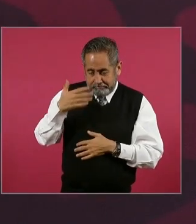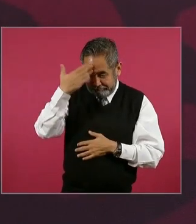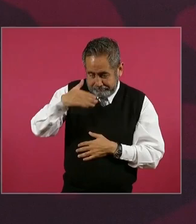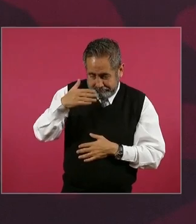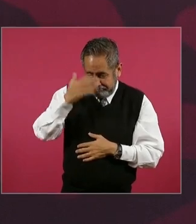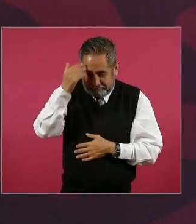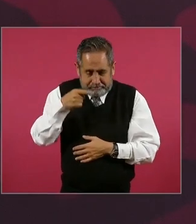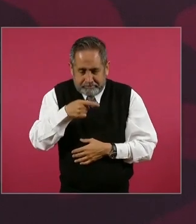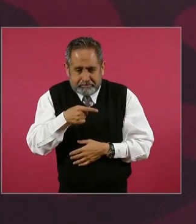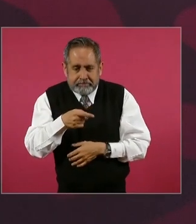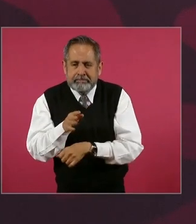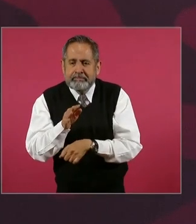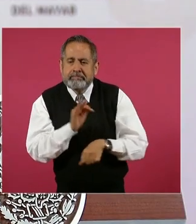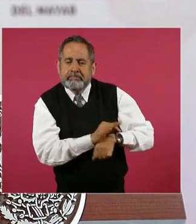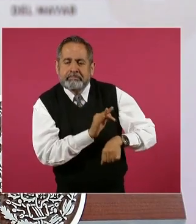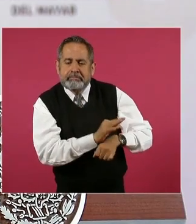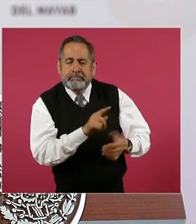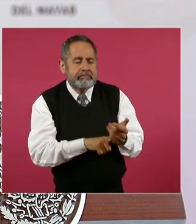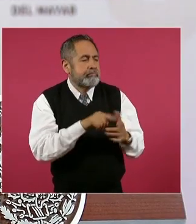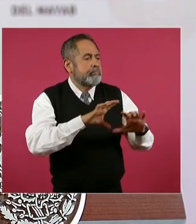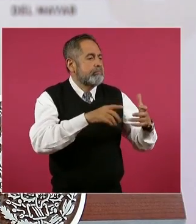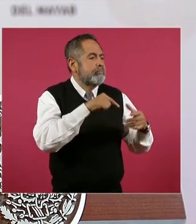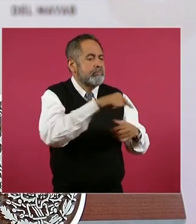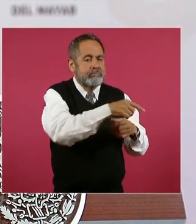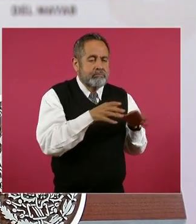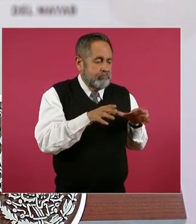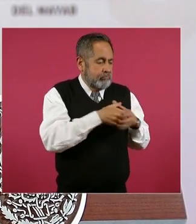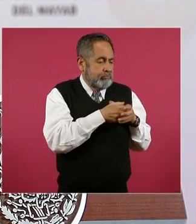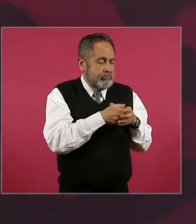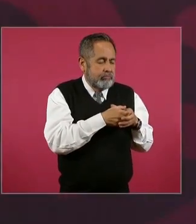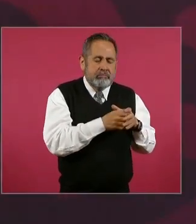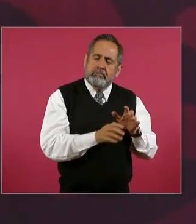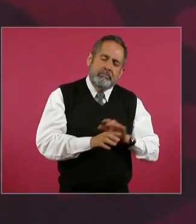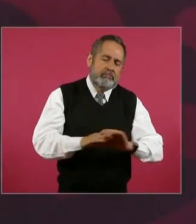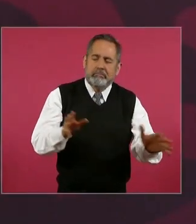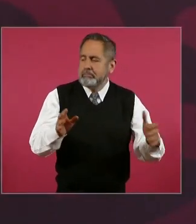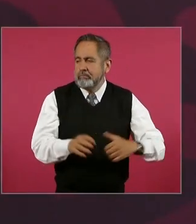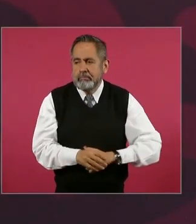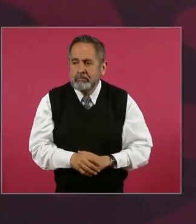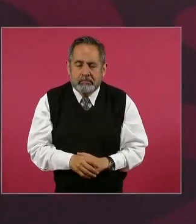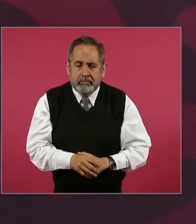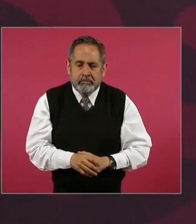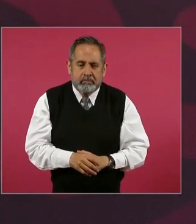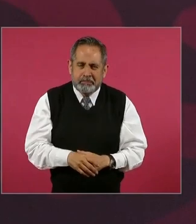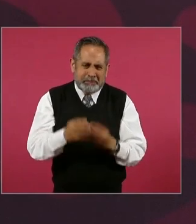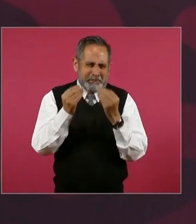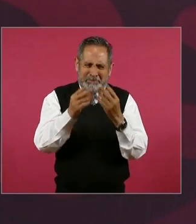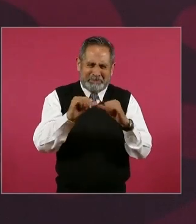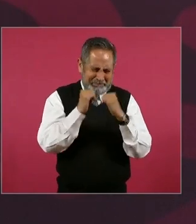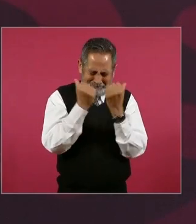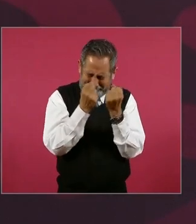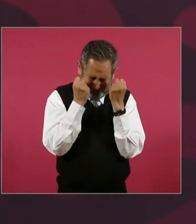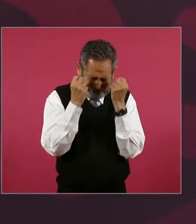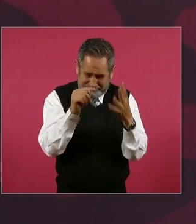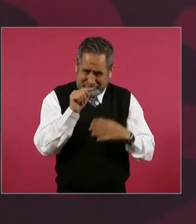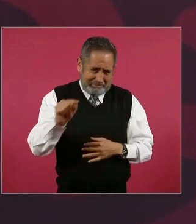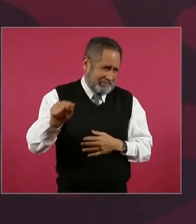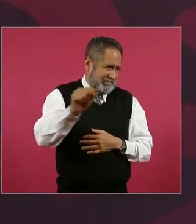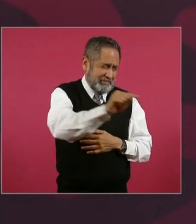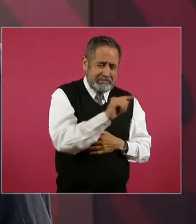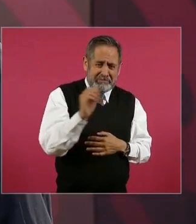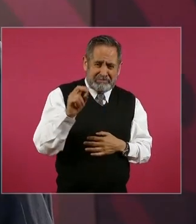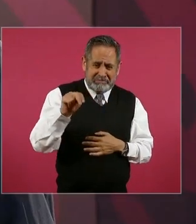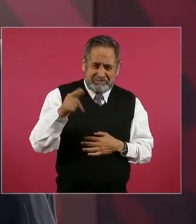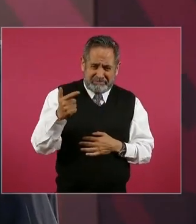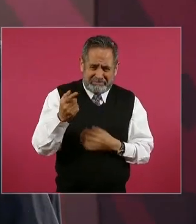mes a favor de la oligarquía muchas organizaciones no